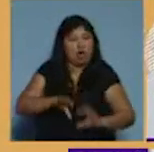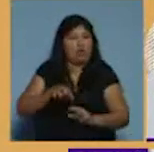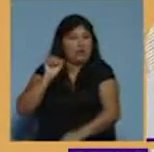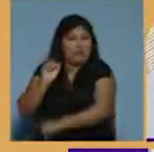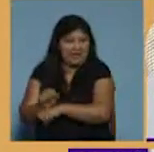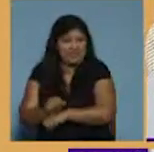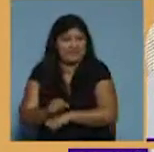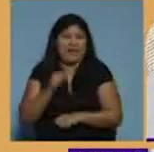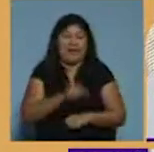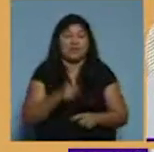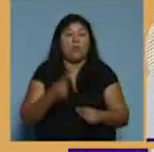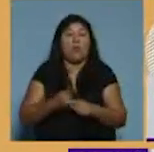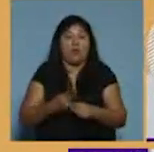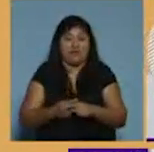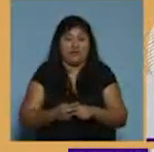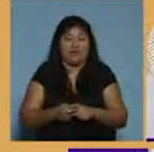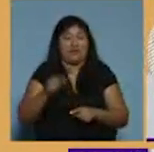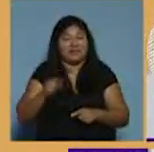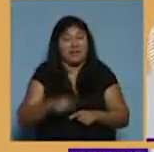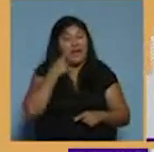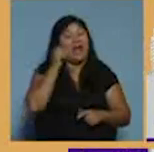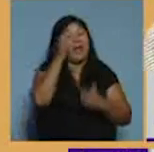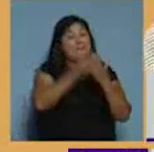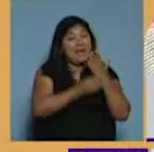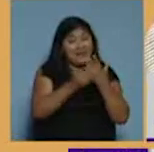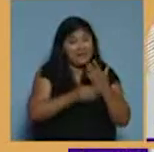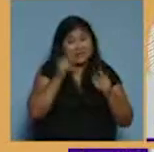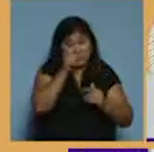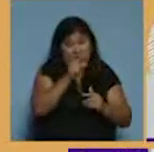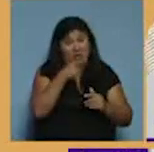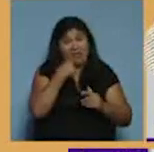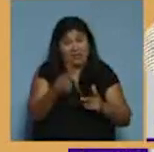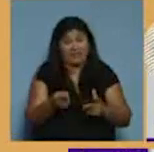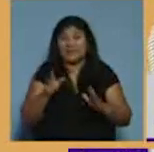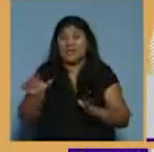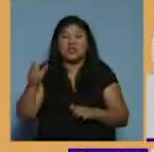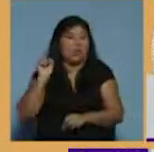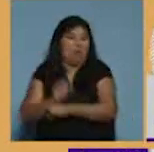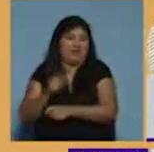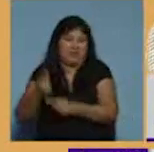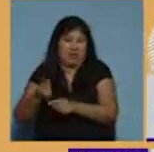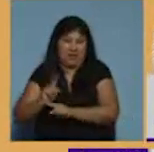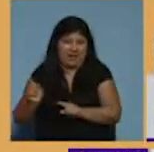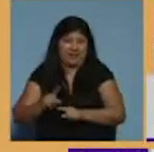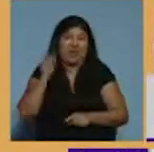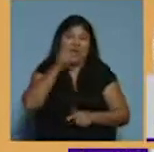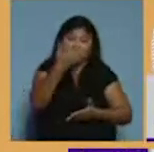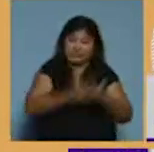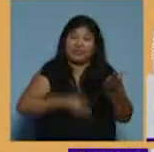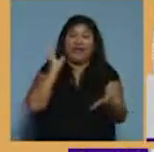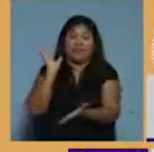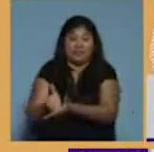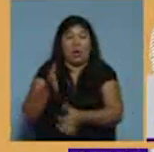falla conforme al derecho dijo el ministro garavano no puede haber y no existe la posibilidad que haya presos políticos